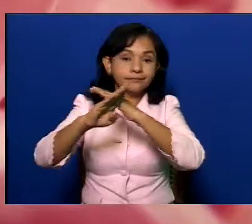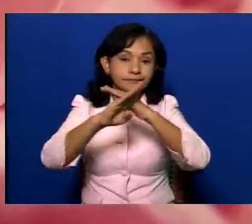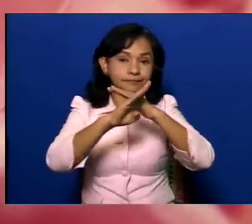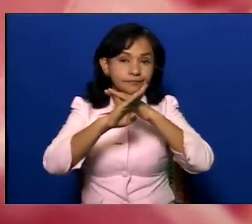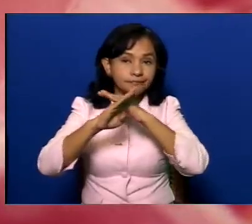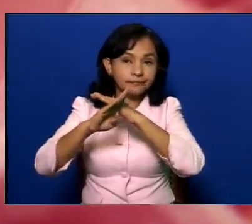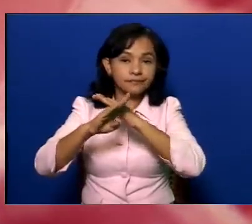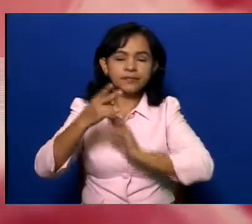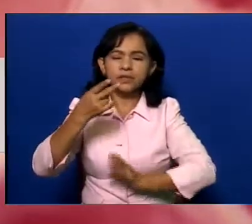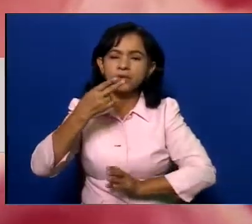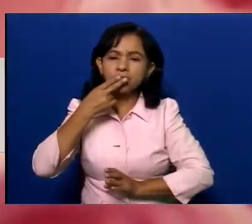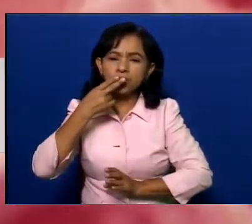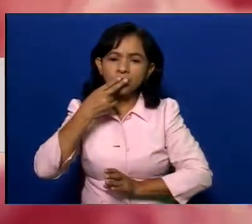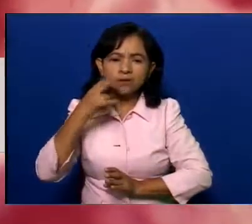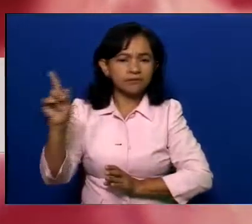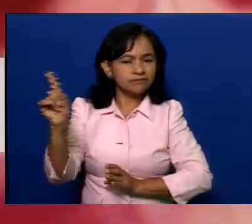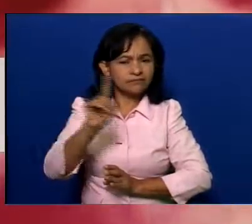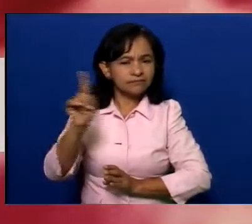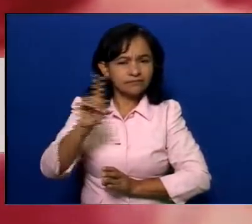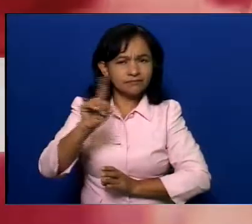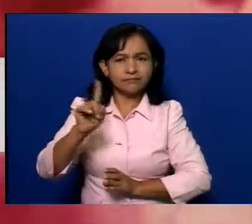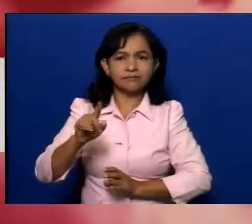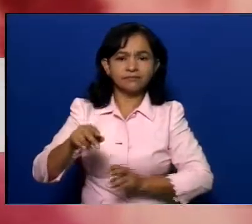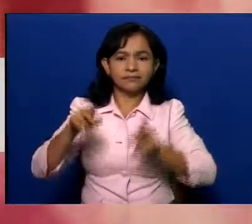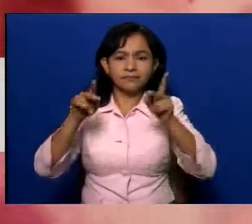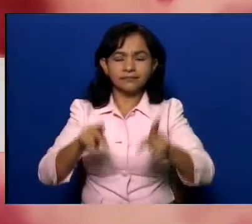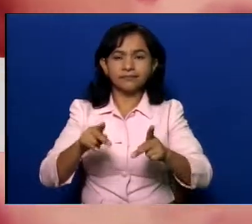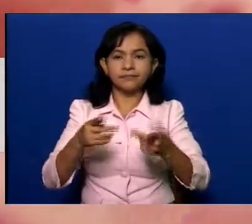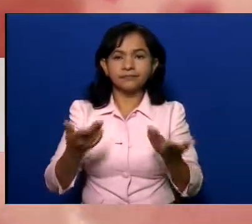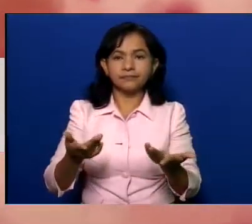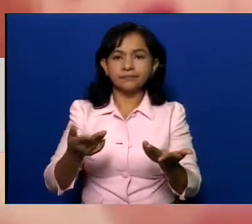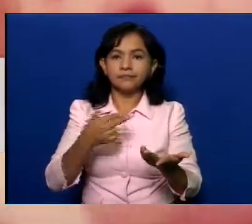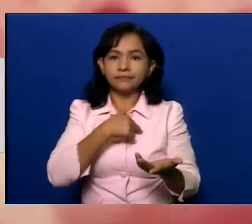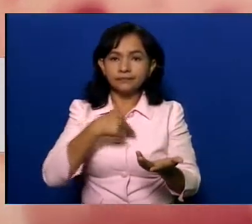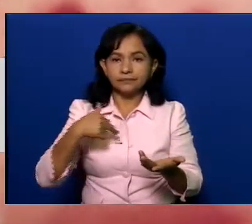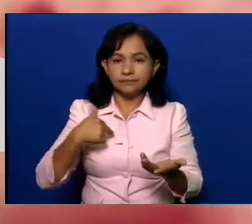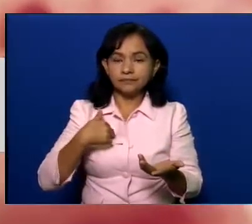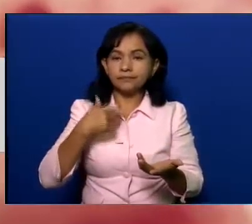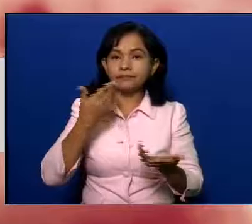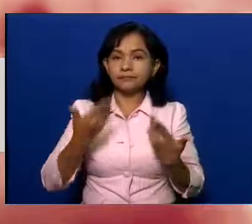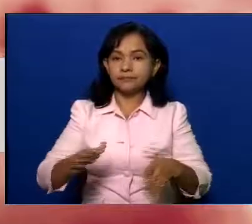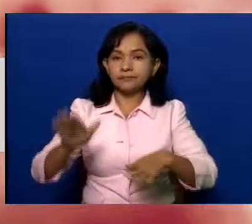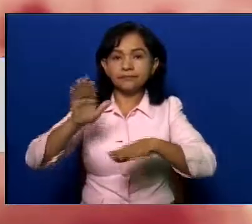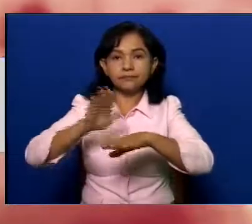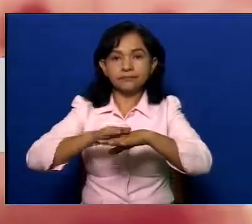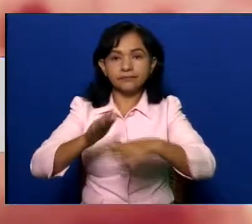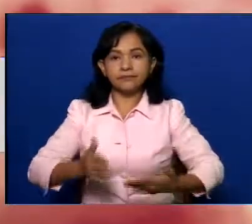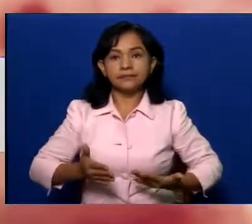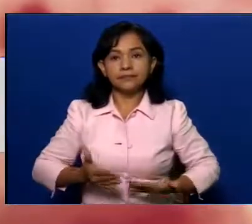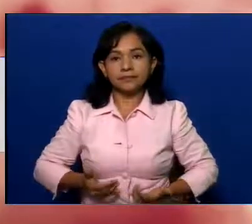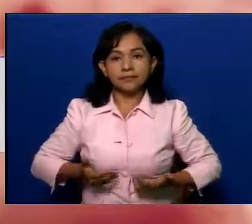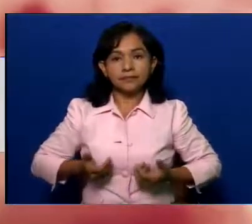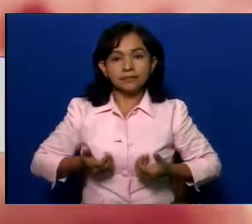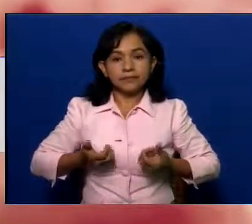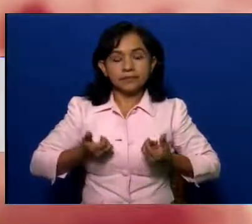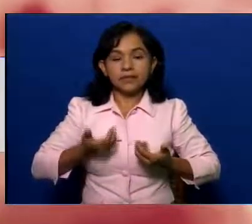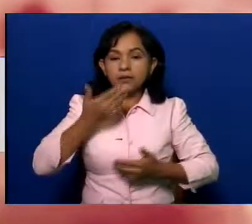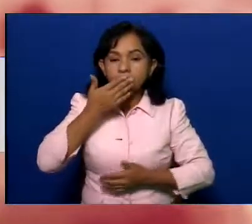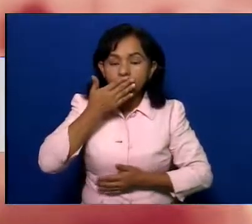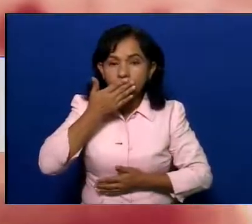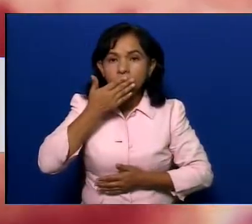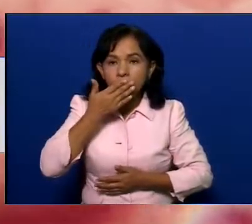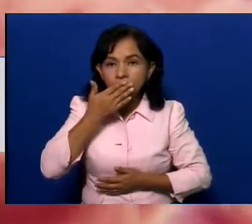contra el fumado, contra el tabaco, pues nosotros hacemos alusión a los cánceres de pulmón.